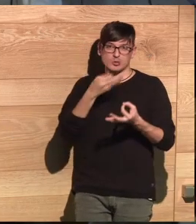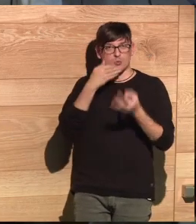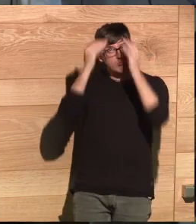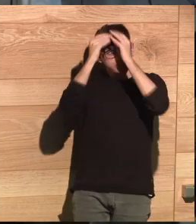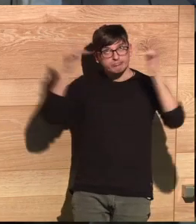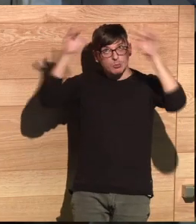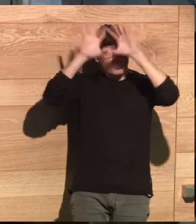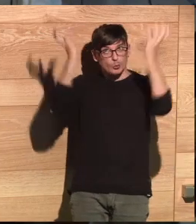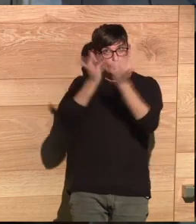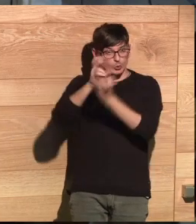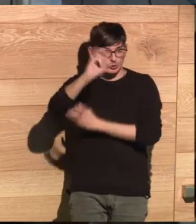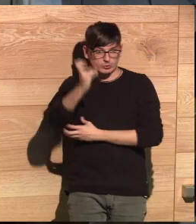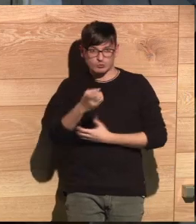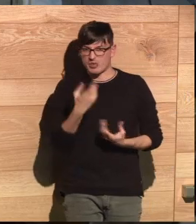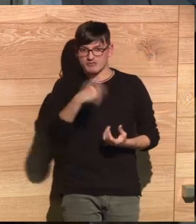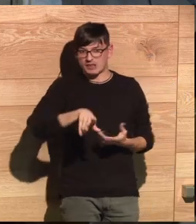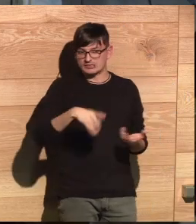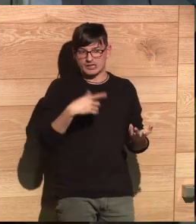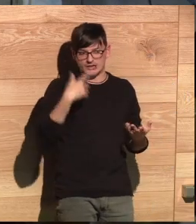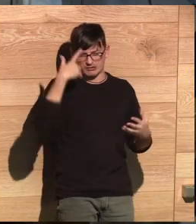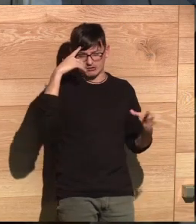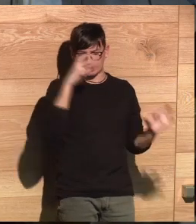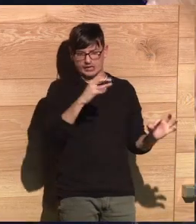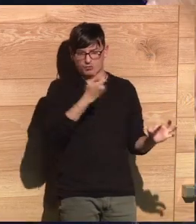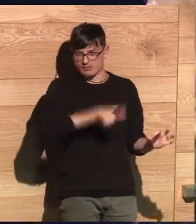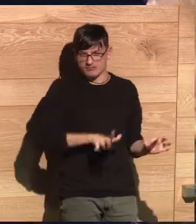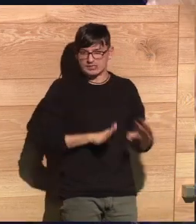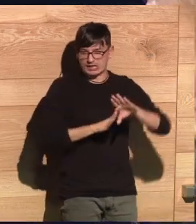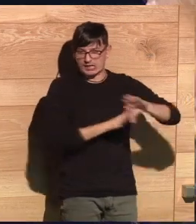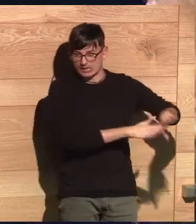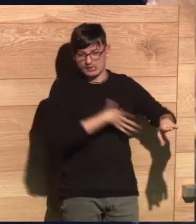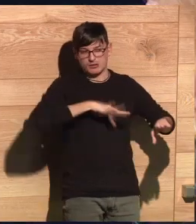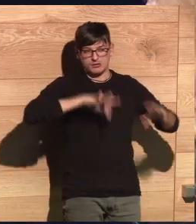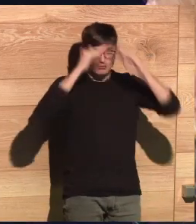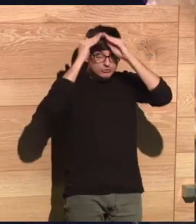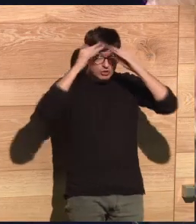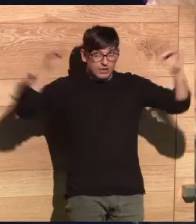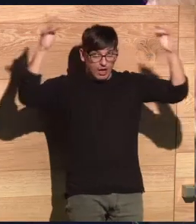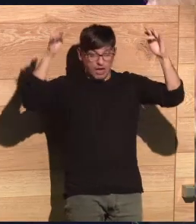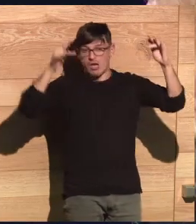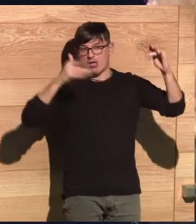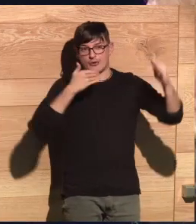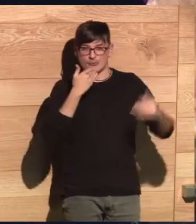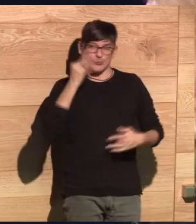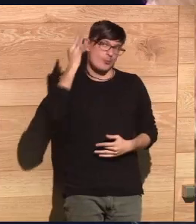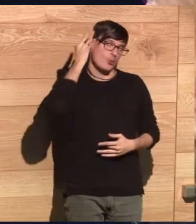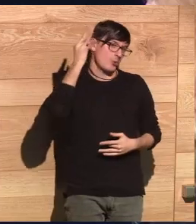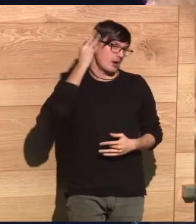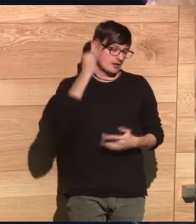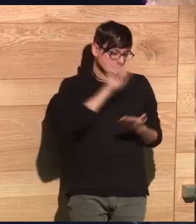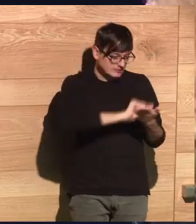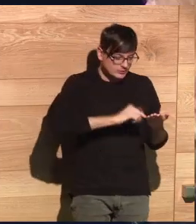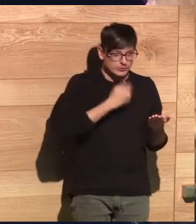hace falta la razón ahí, ¿no? Puedes soñar y en este caso yo creo que soñar como mujeres también, escribir